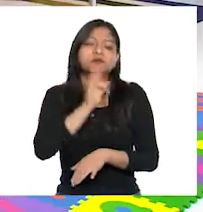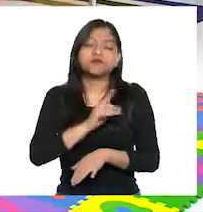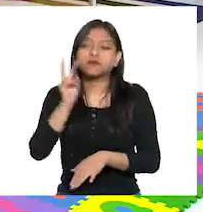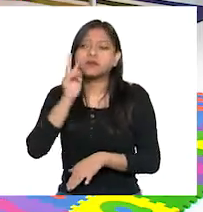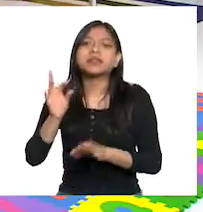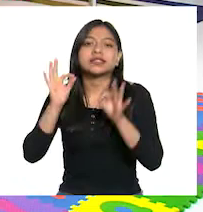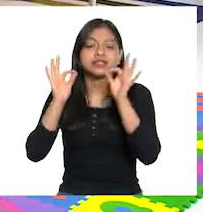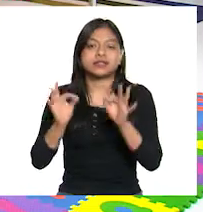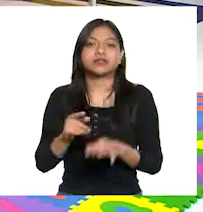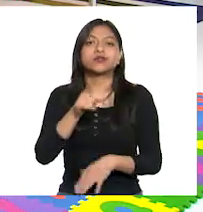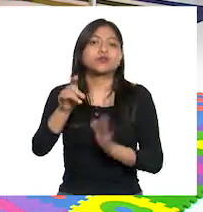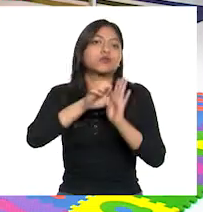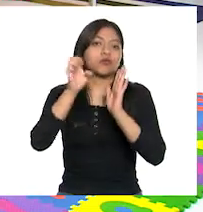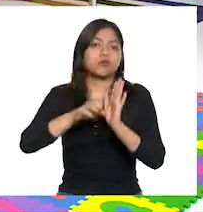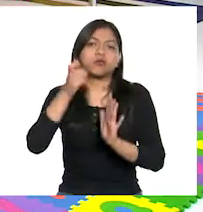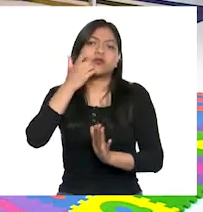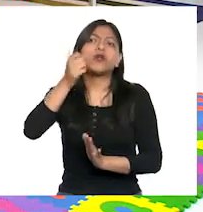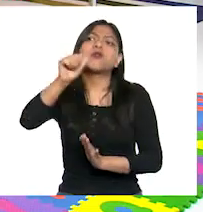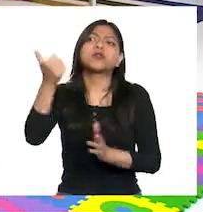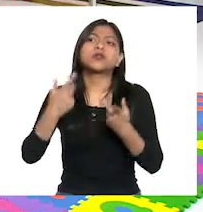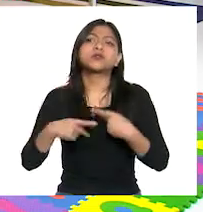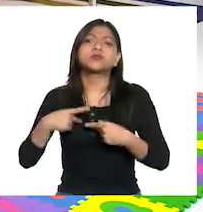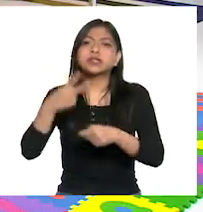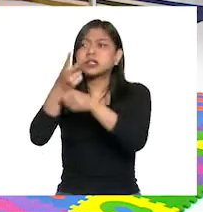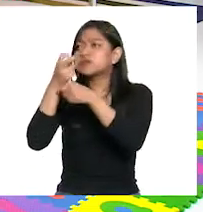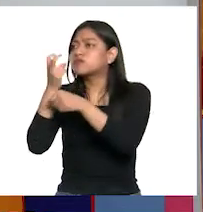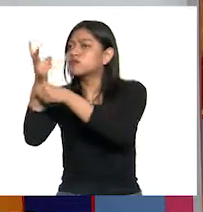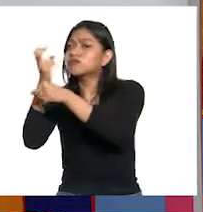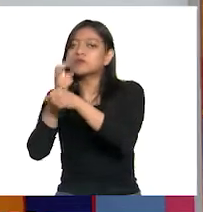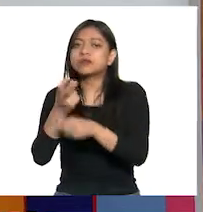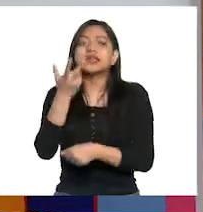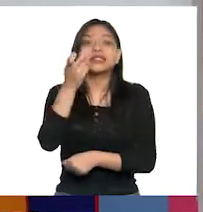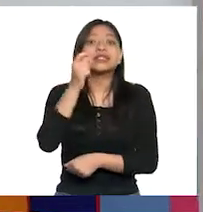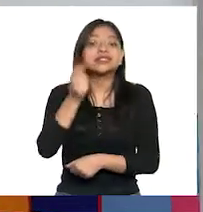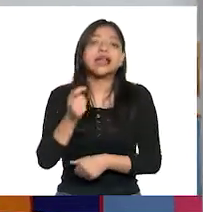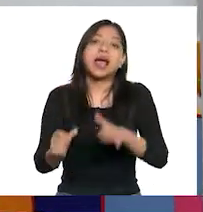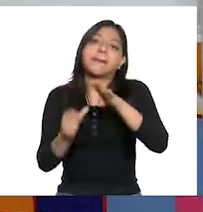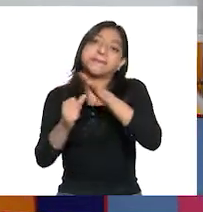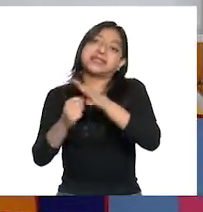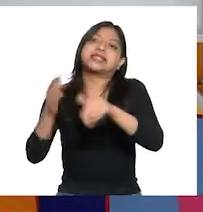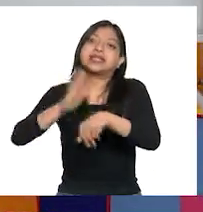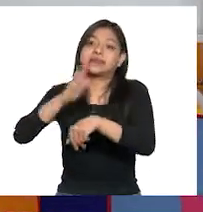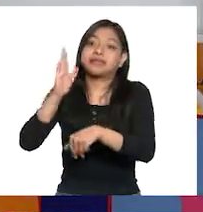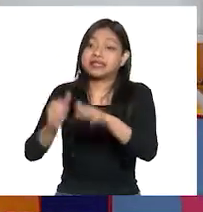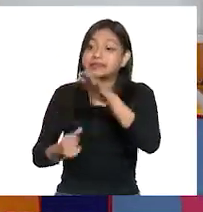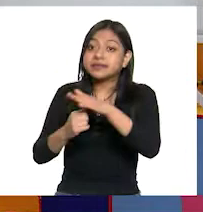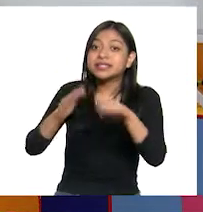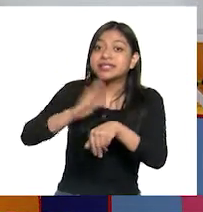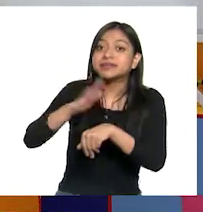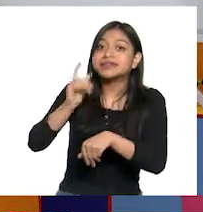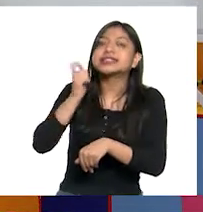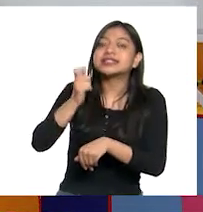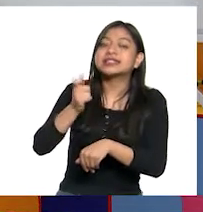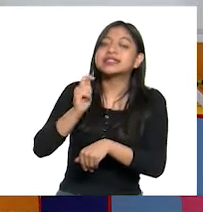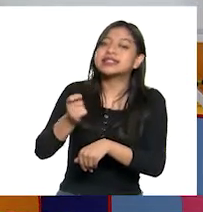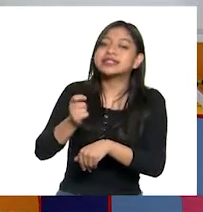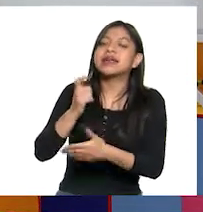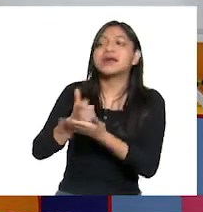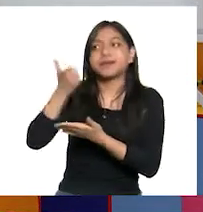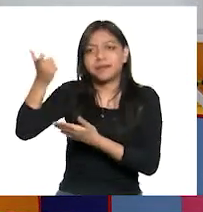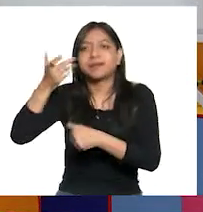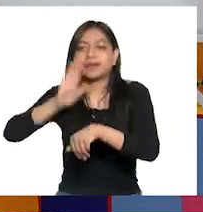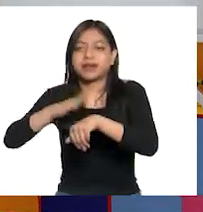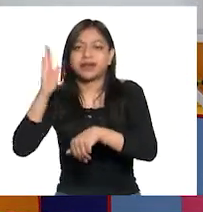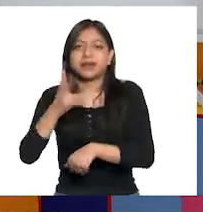invitar a más personas, obviamente necesito a lo mejor más mesas. Entonces esas mesas van a tener un costo adicional. Y ese costo adicional ya no lo incluye y así podemos